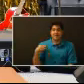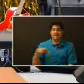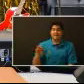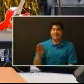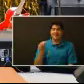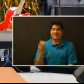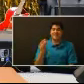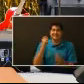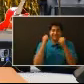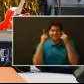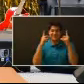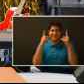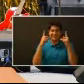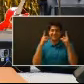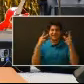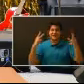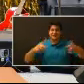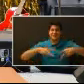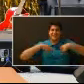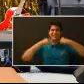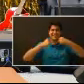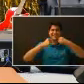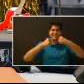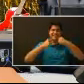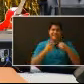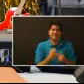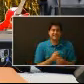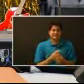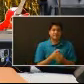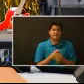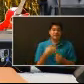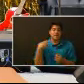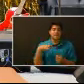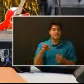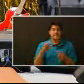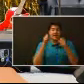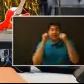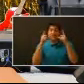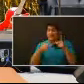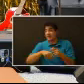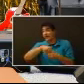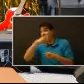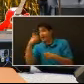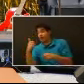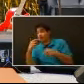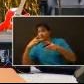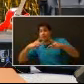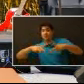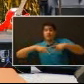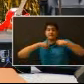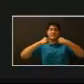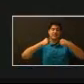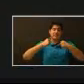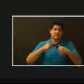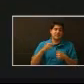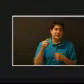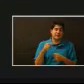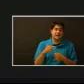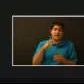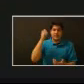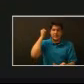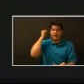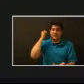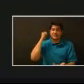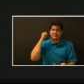se despiertan los valientes? Para despertar a otros valientes. Aquí en Jueces